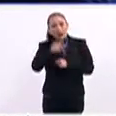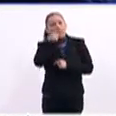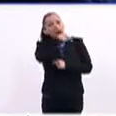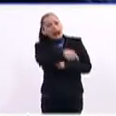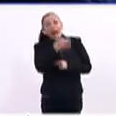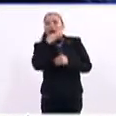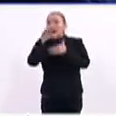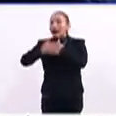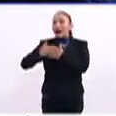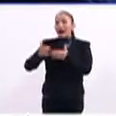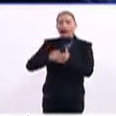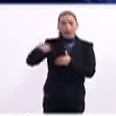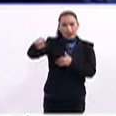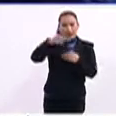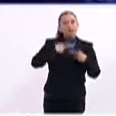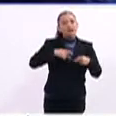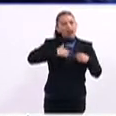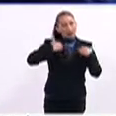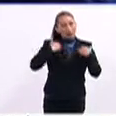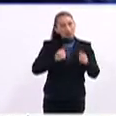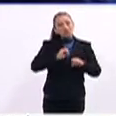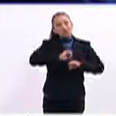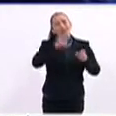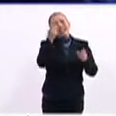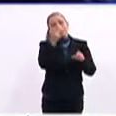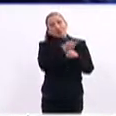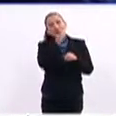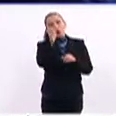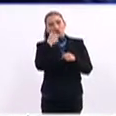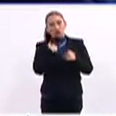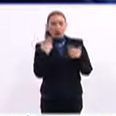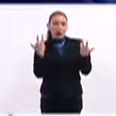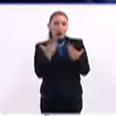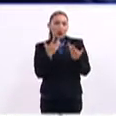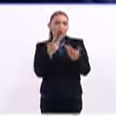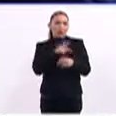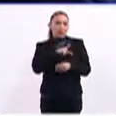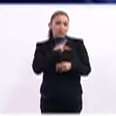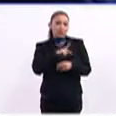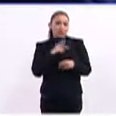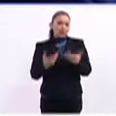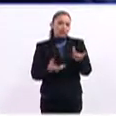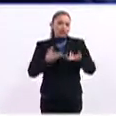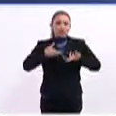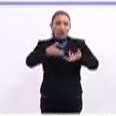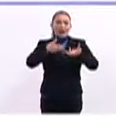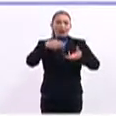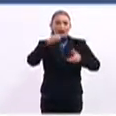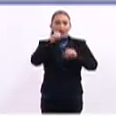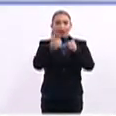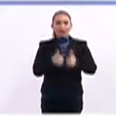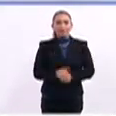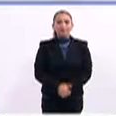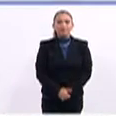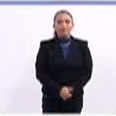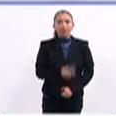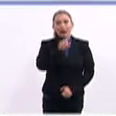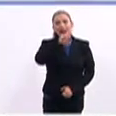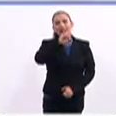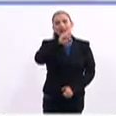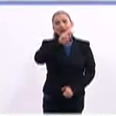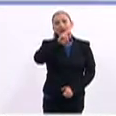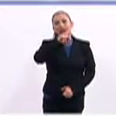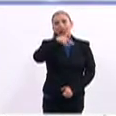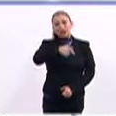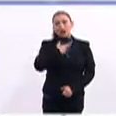está ahí. Yo creo que la gente entiende muy bien lo que pasa cuando hago mis piezas en el espacio público. Ribelino lleva